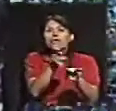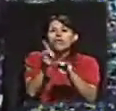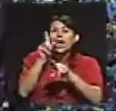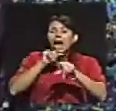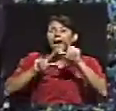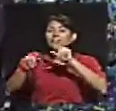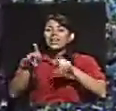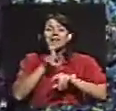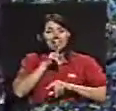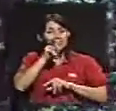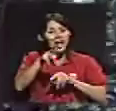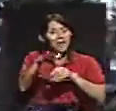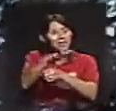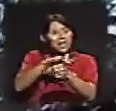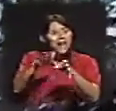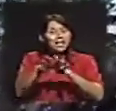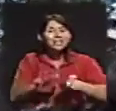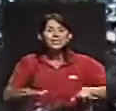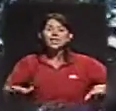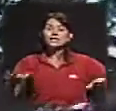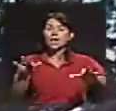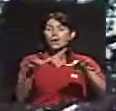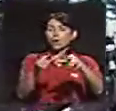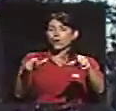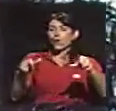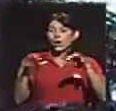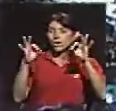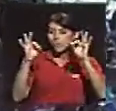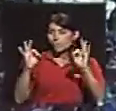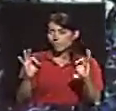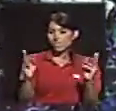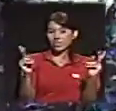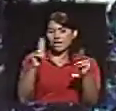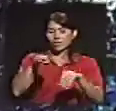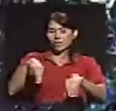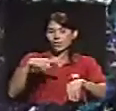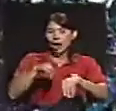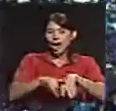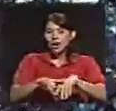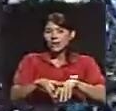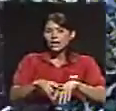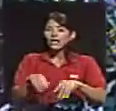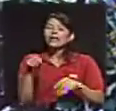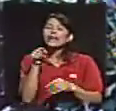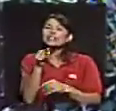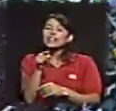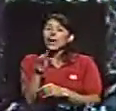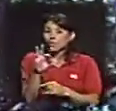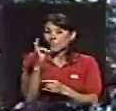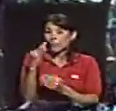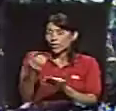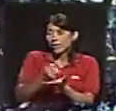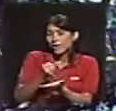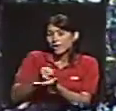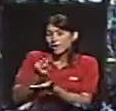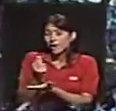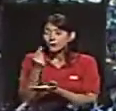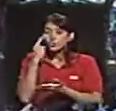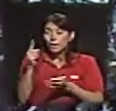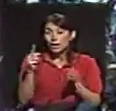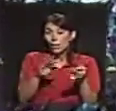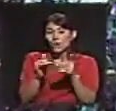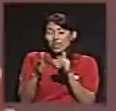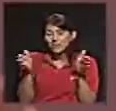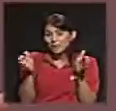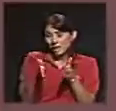un santuario, un santuario natural, y que pueda en cierta manera ser una fuente de ingresos para las pequeñas comunidades que han venido